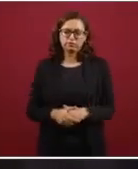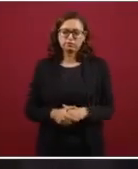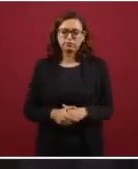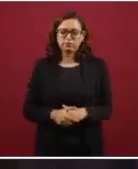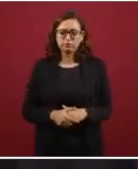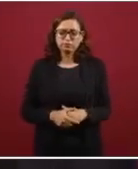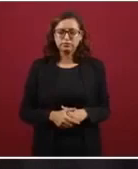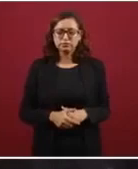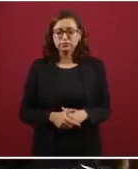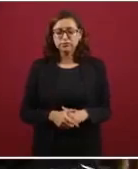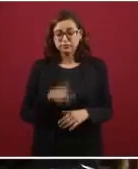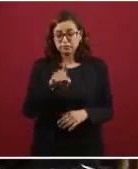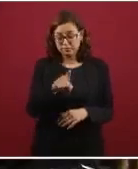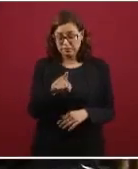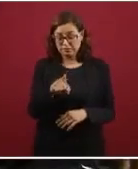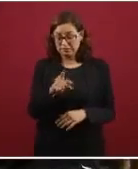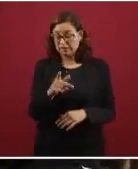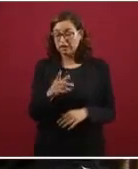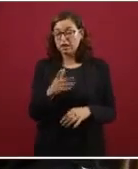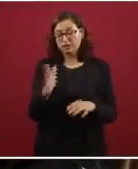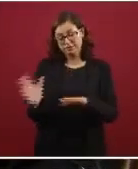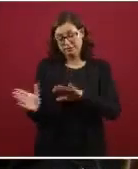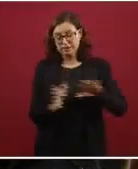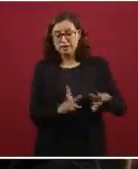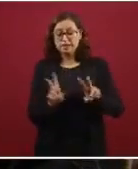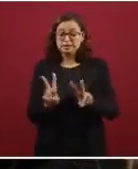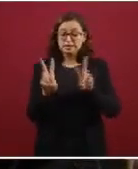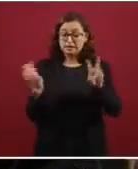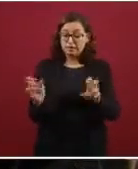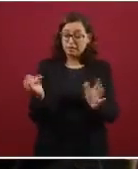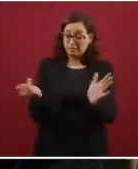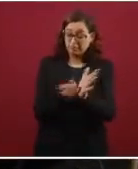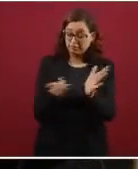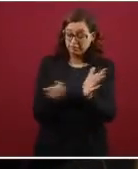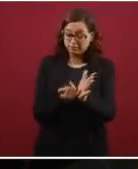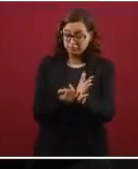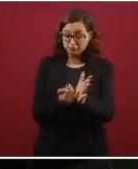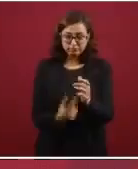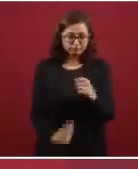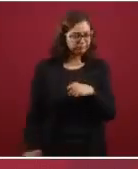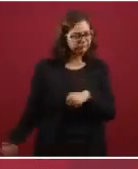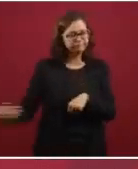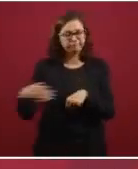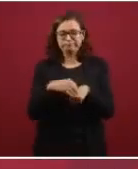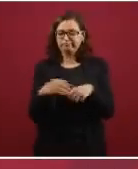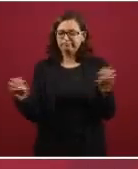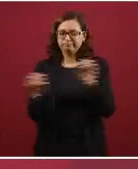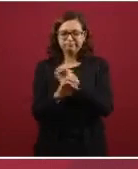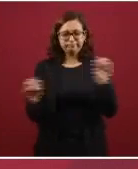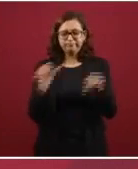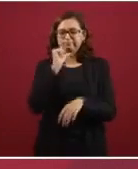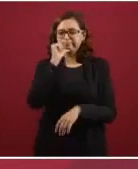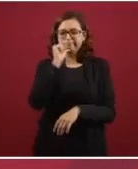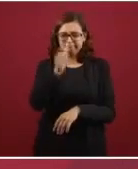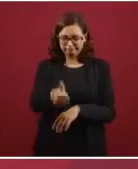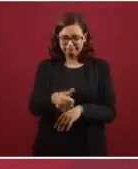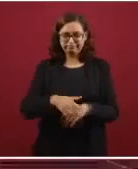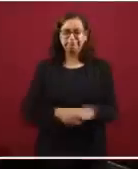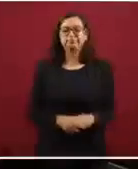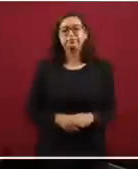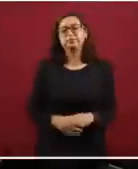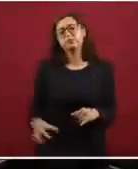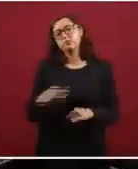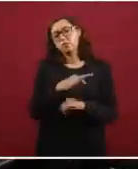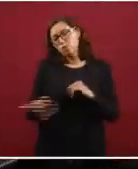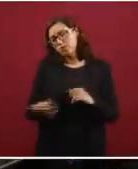acerca de tu pregunta sobre los impuestos, no van a haber aumentos de impuestos. Gracias. Por último, presidente,